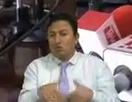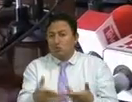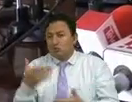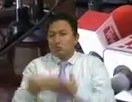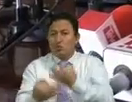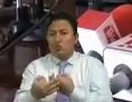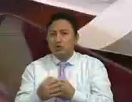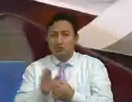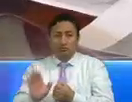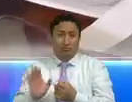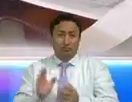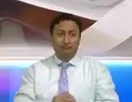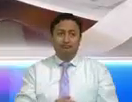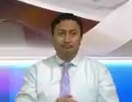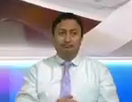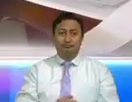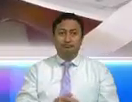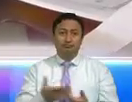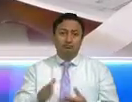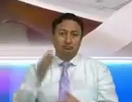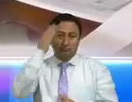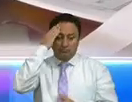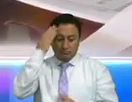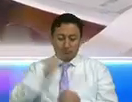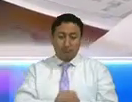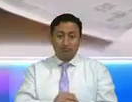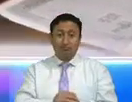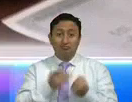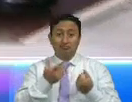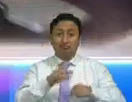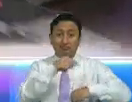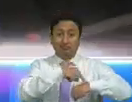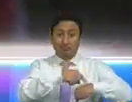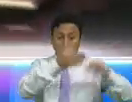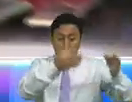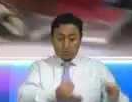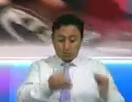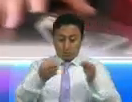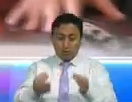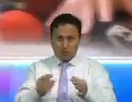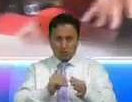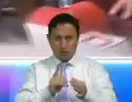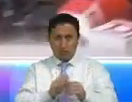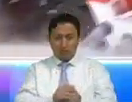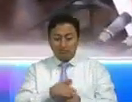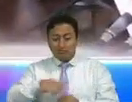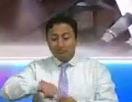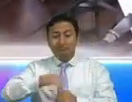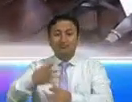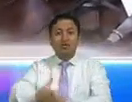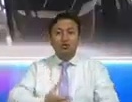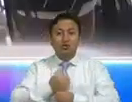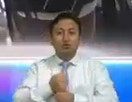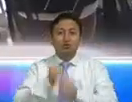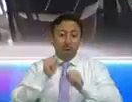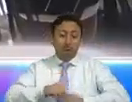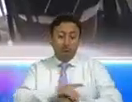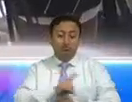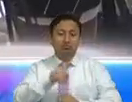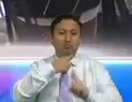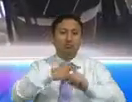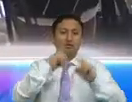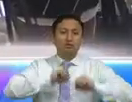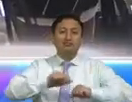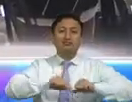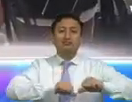enjuiciamiento que corresponda aunque reconoció que tal entrega no se hizo en los plazos previstos legalmente calificando esta recuperación monetaria con un trabajo positivo